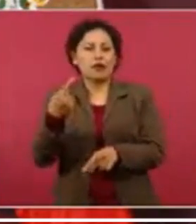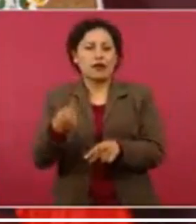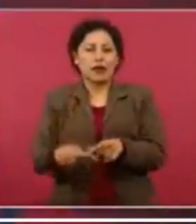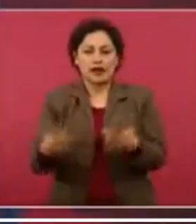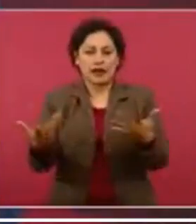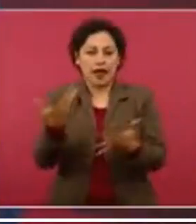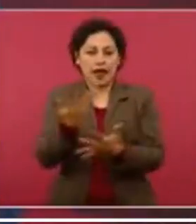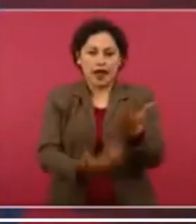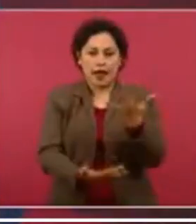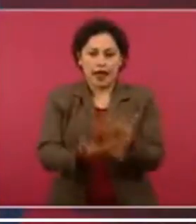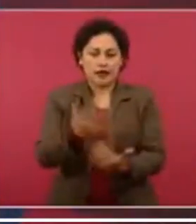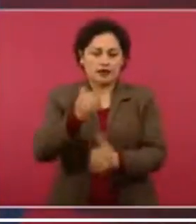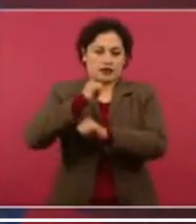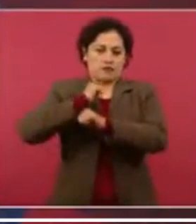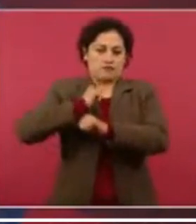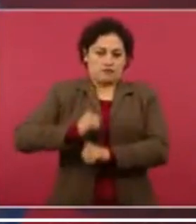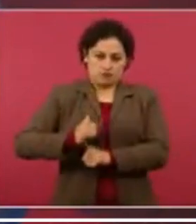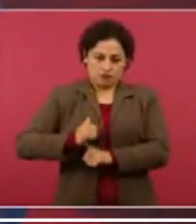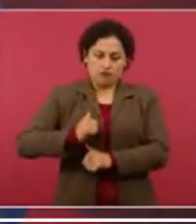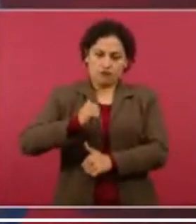mecanismos